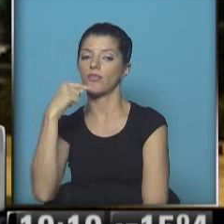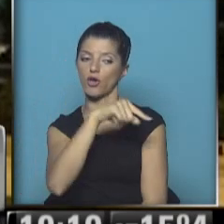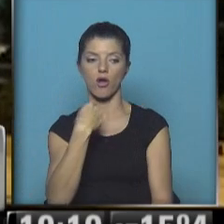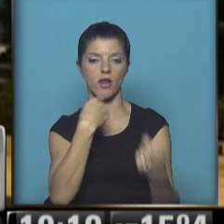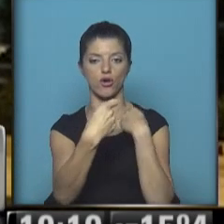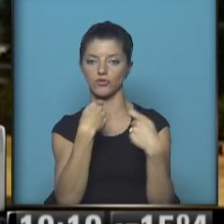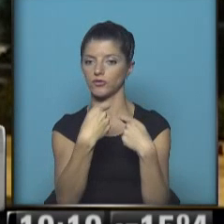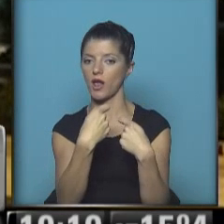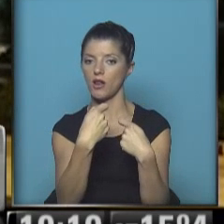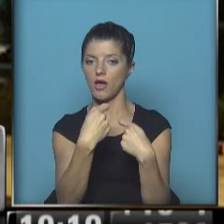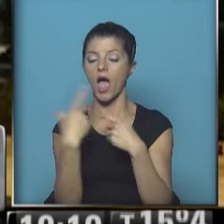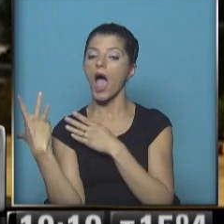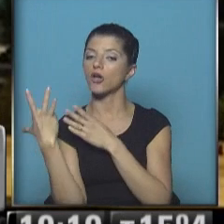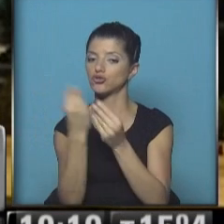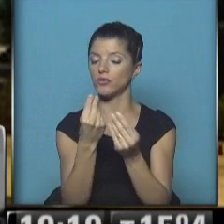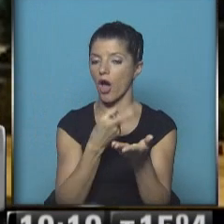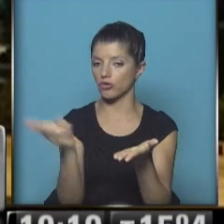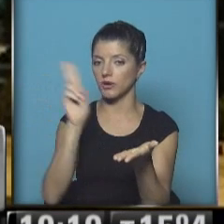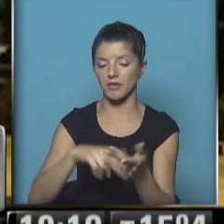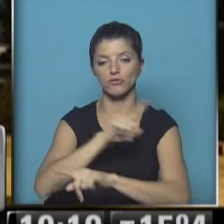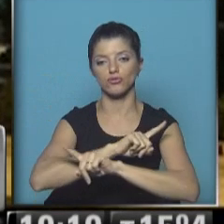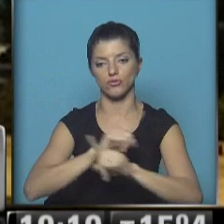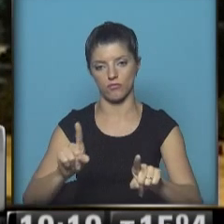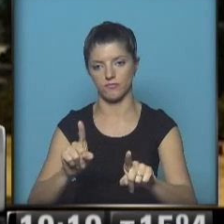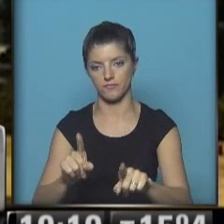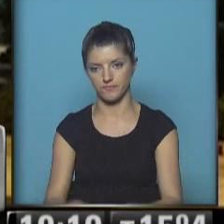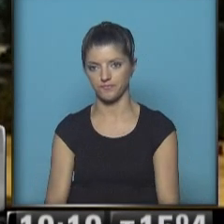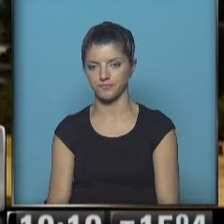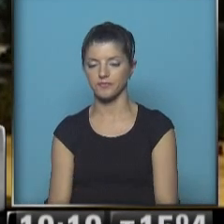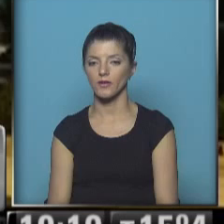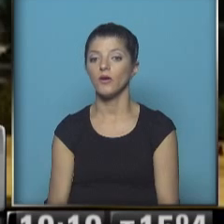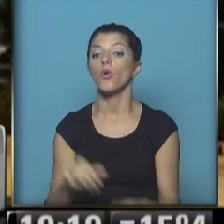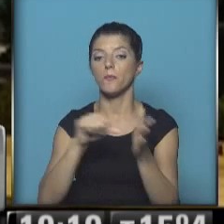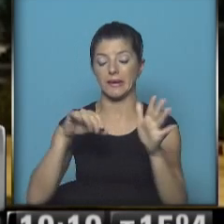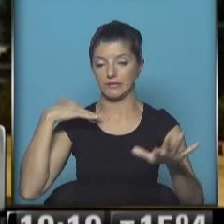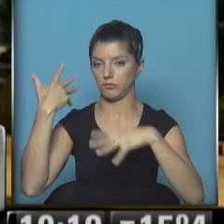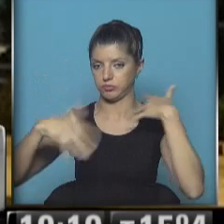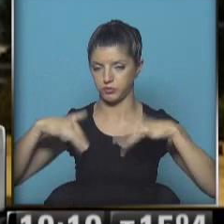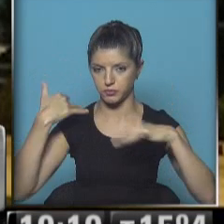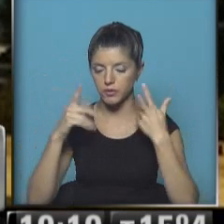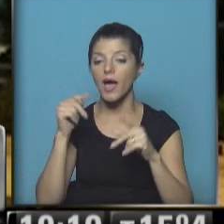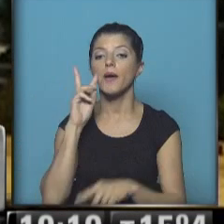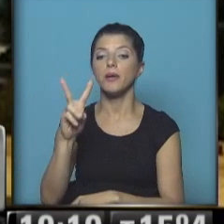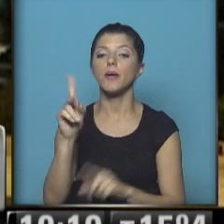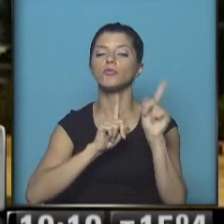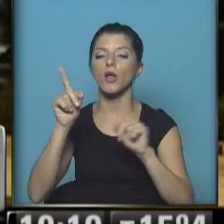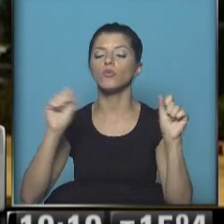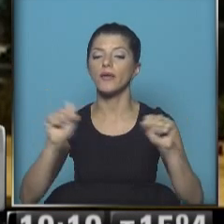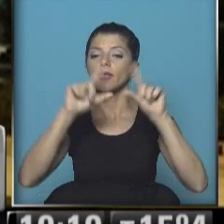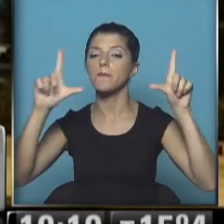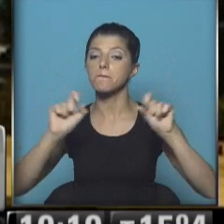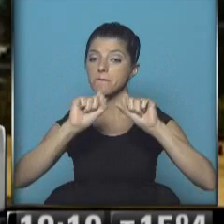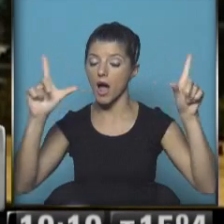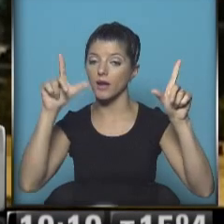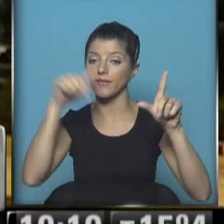una nueva ayuda antes del plebiscito. Bueno, un país convulsionado, ¿eh? Lo decíamos y allí compartíamos algunas imágenes de